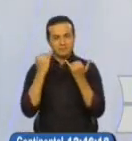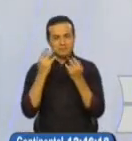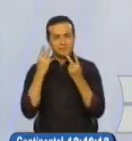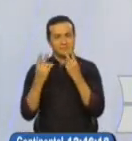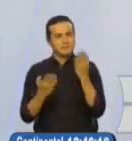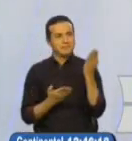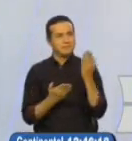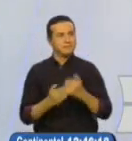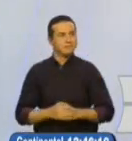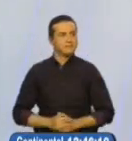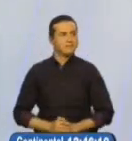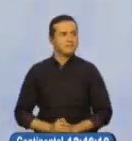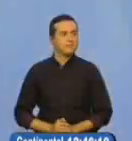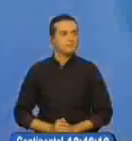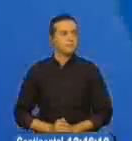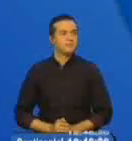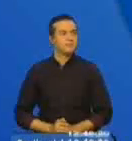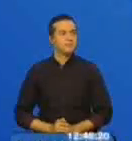día.